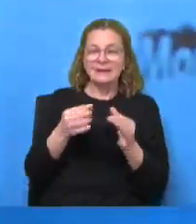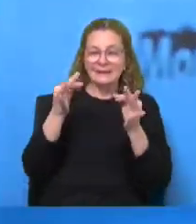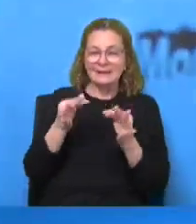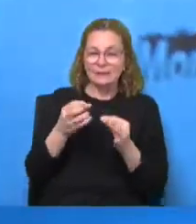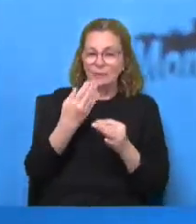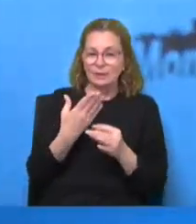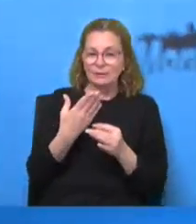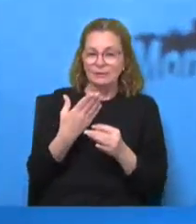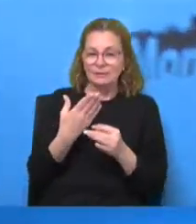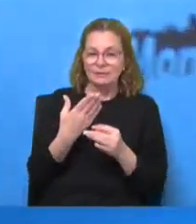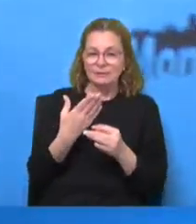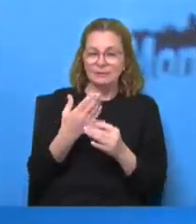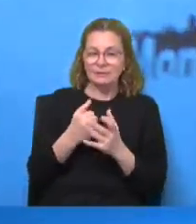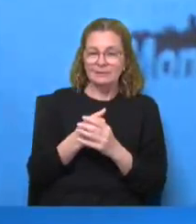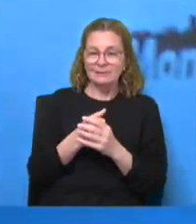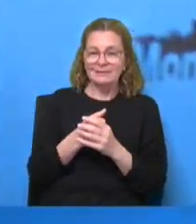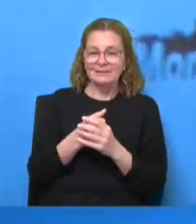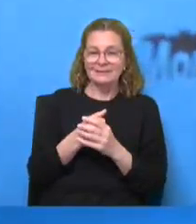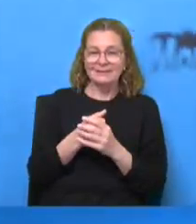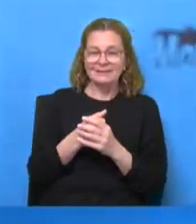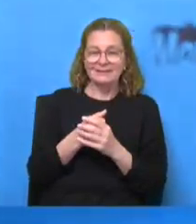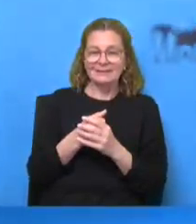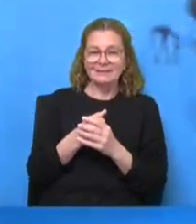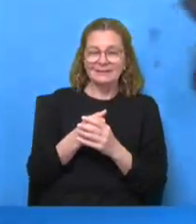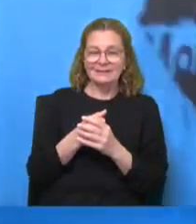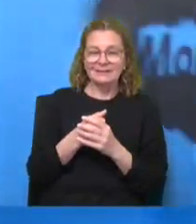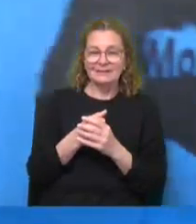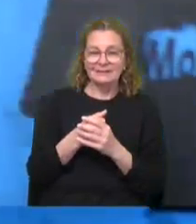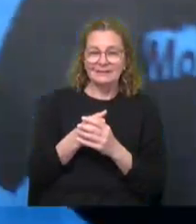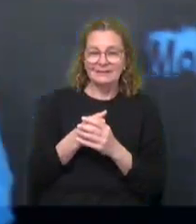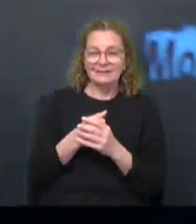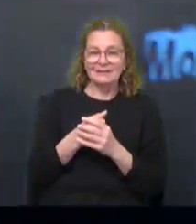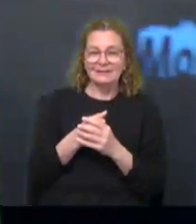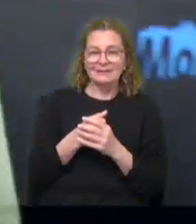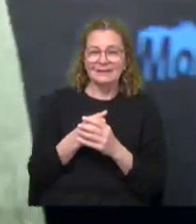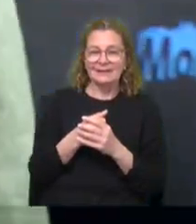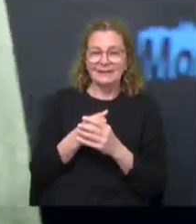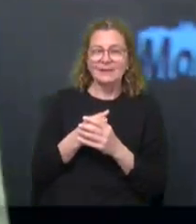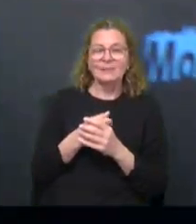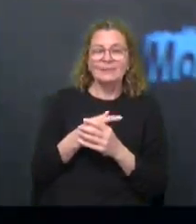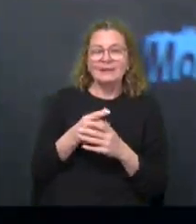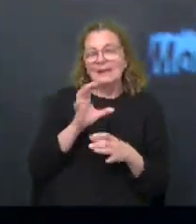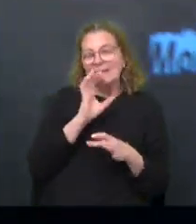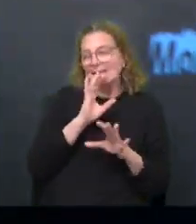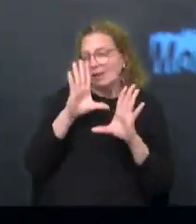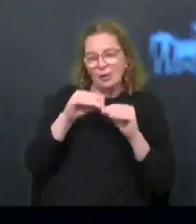Bueno, Marce... Es verdad que era por acá y no por acá. Fui acá directo. Y que no se escuche. Hiciste chiste todo,